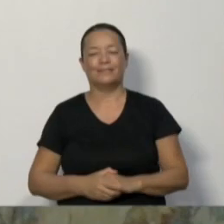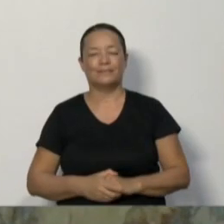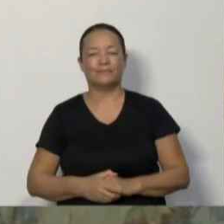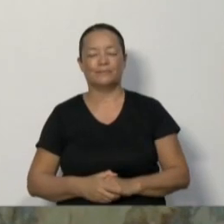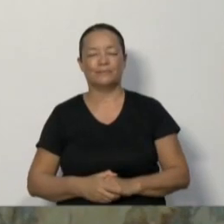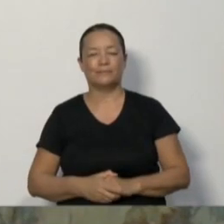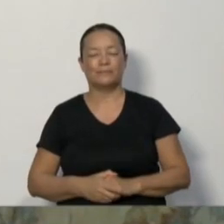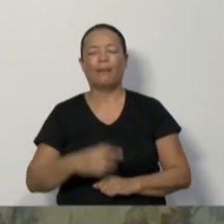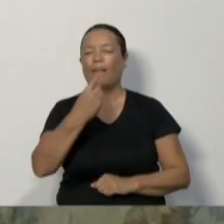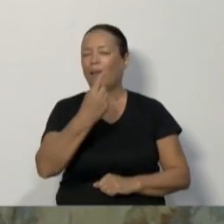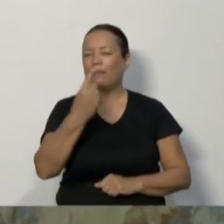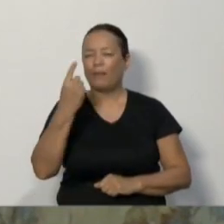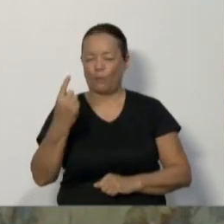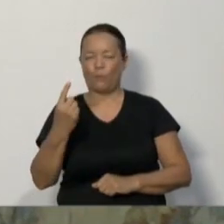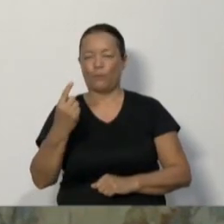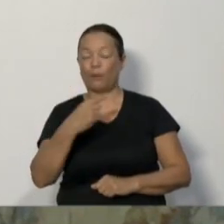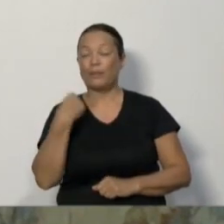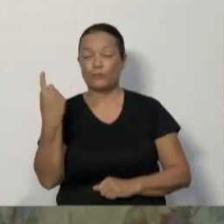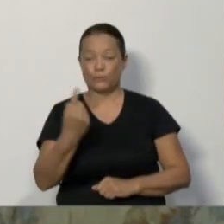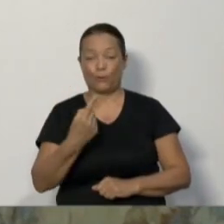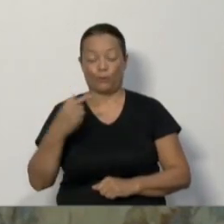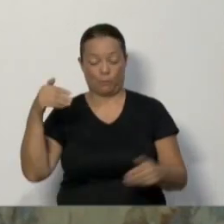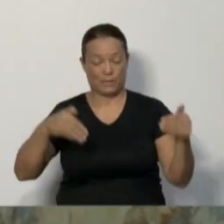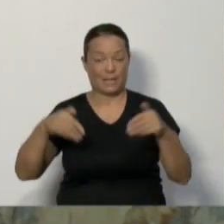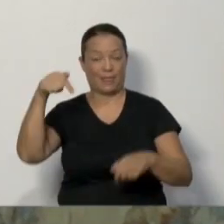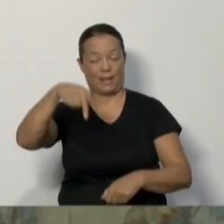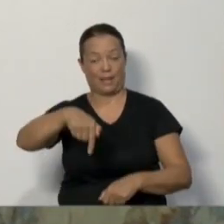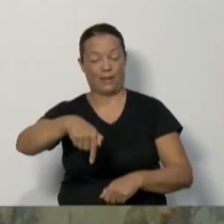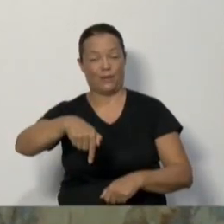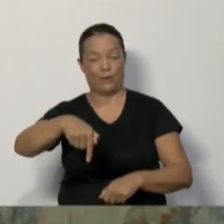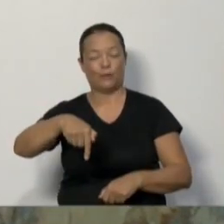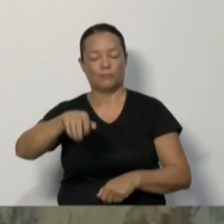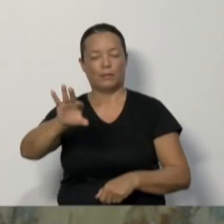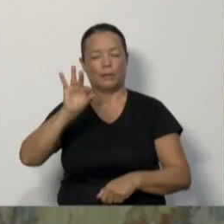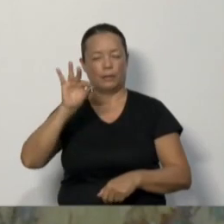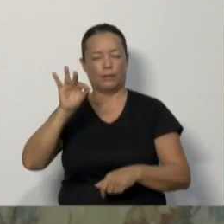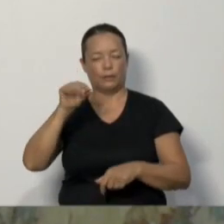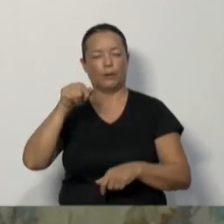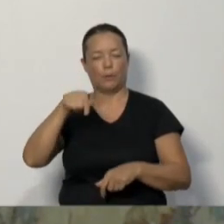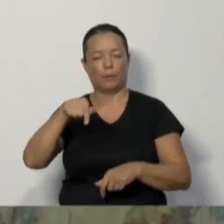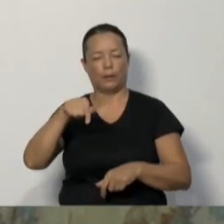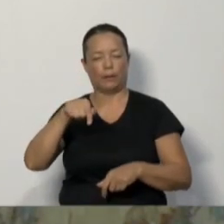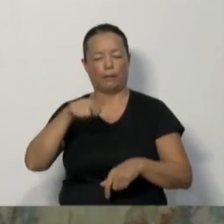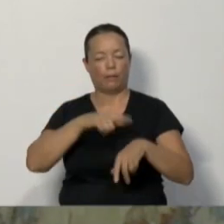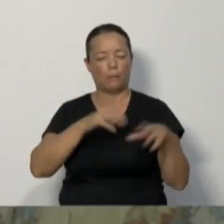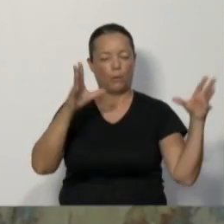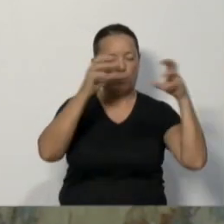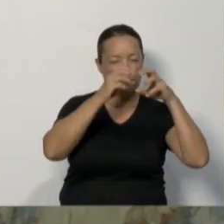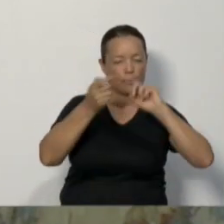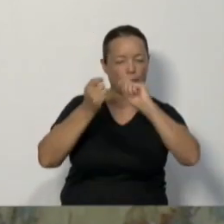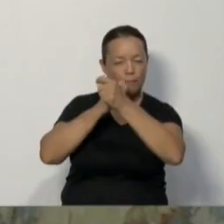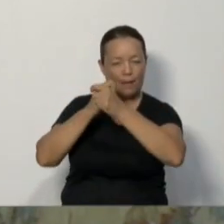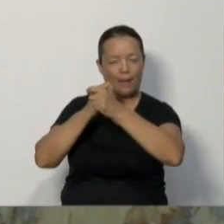sociales, y cada uno de nosotros aquí presentes, llamados a pasar de la oscuridad